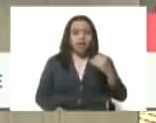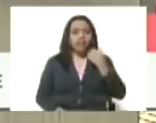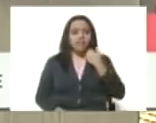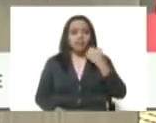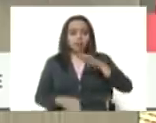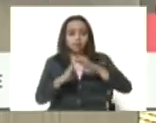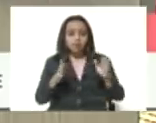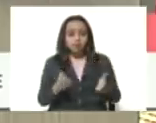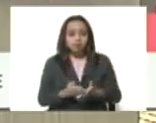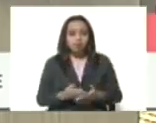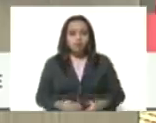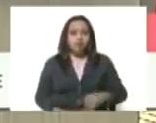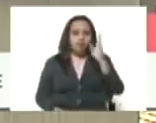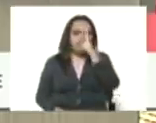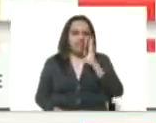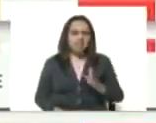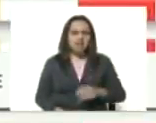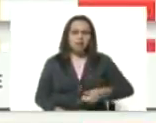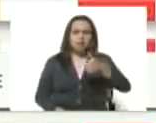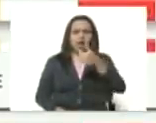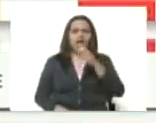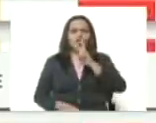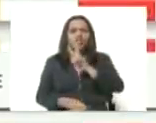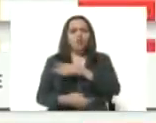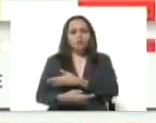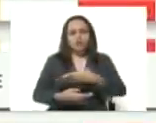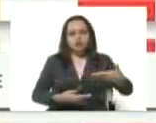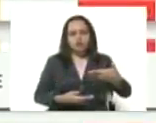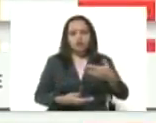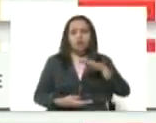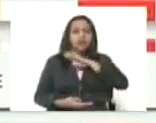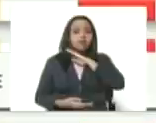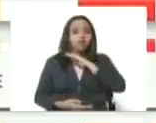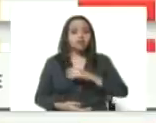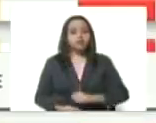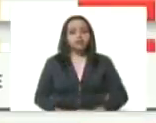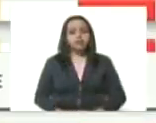Ya Brasil superó los 2 millones de casos,